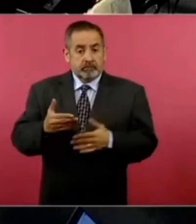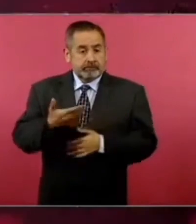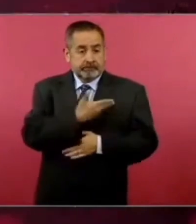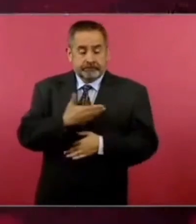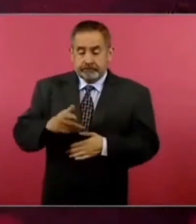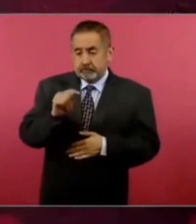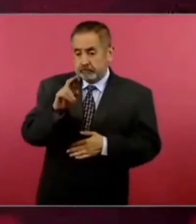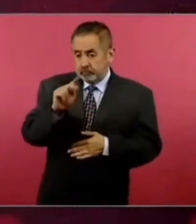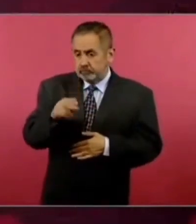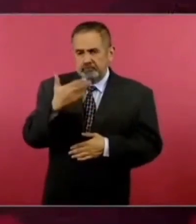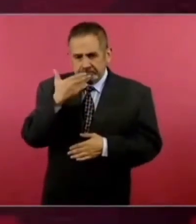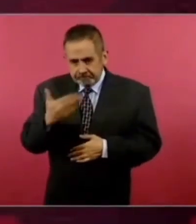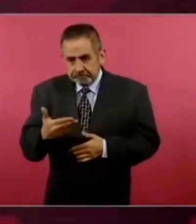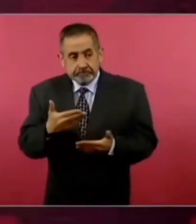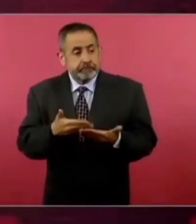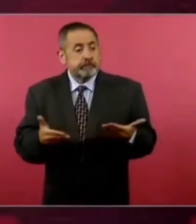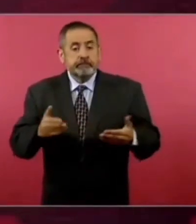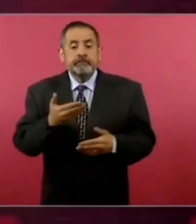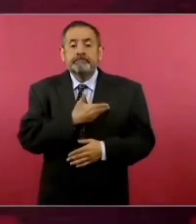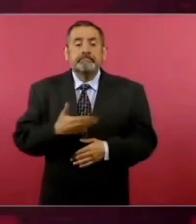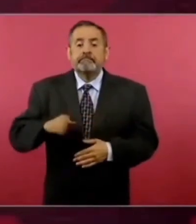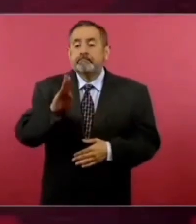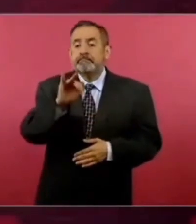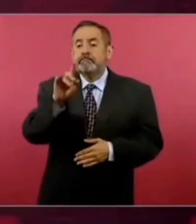con el presidente Biden.